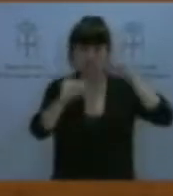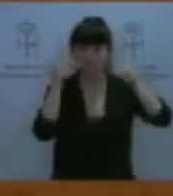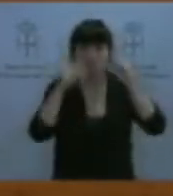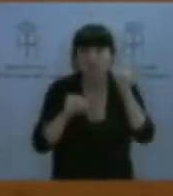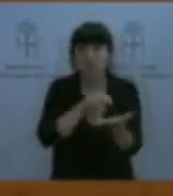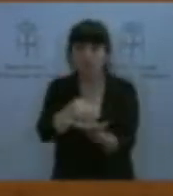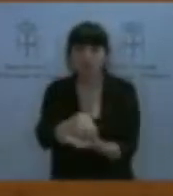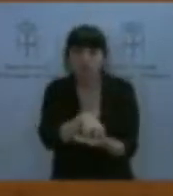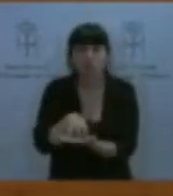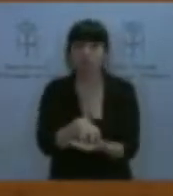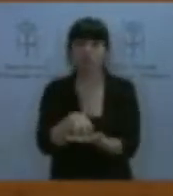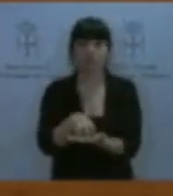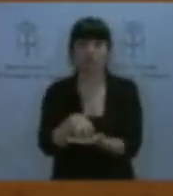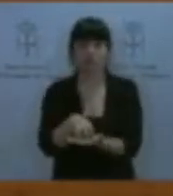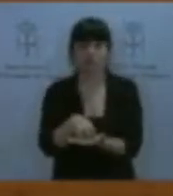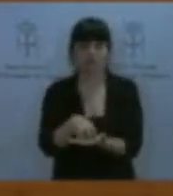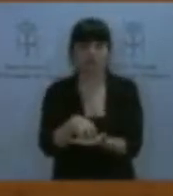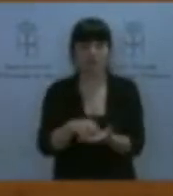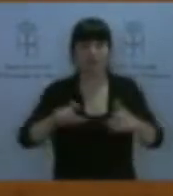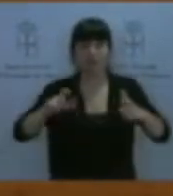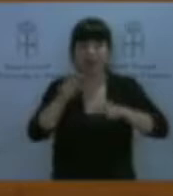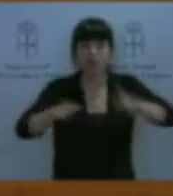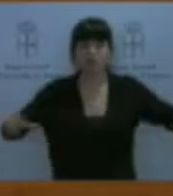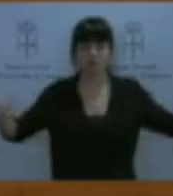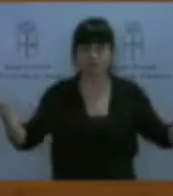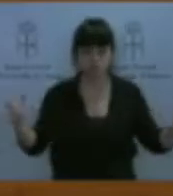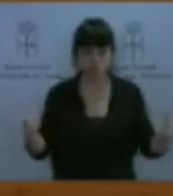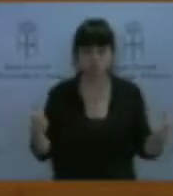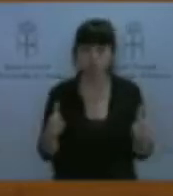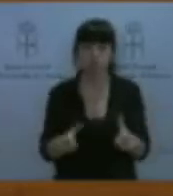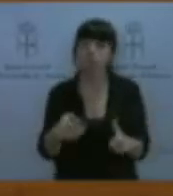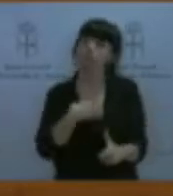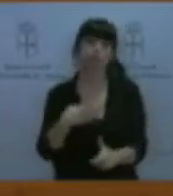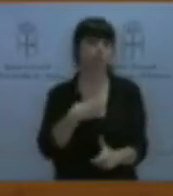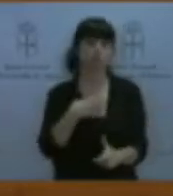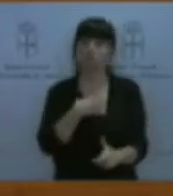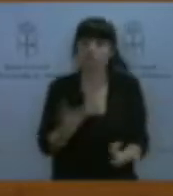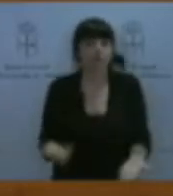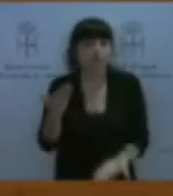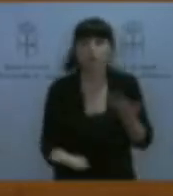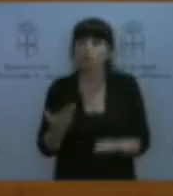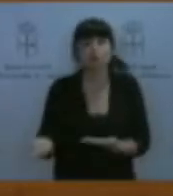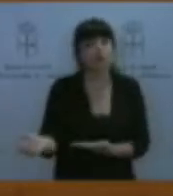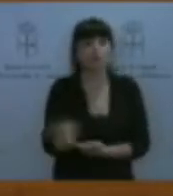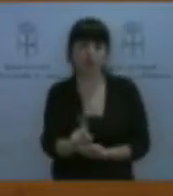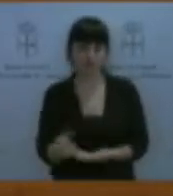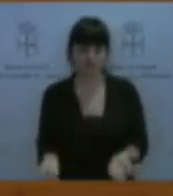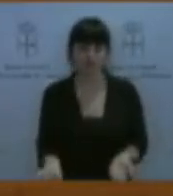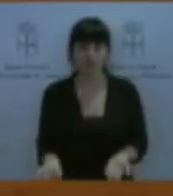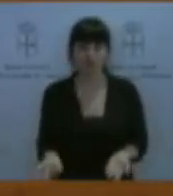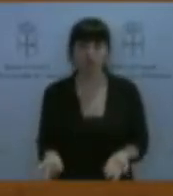más incertidumbre aún. No puede ser porque es injusto. Y no puede ser porque las consecuencias, además,